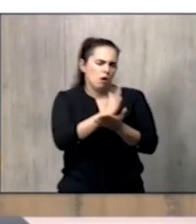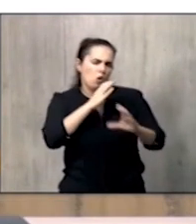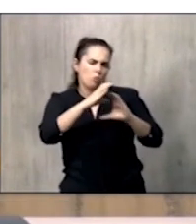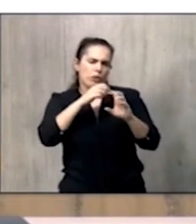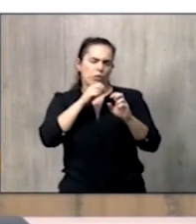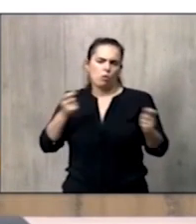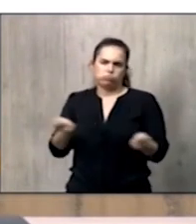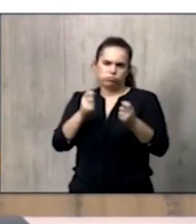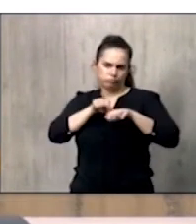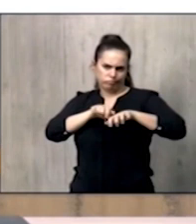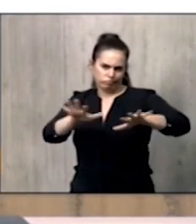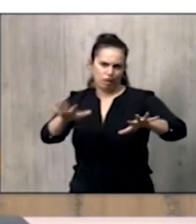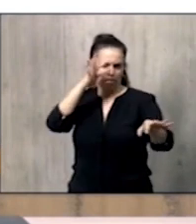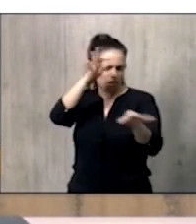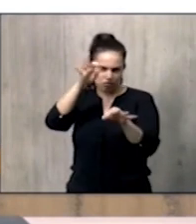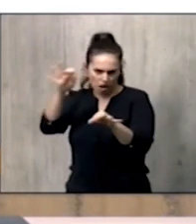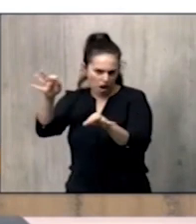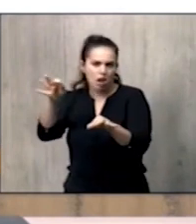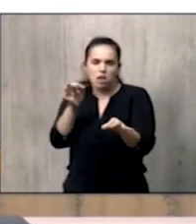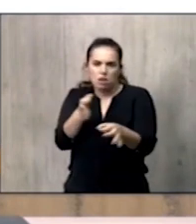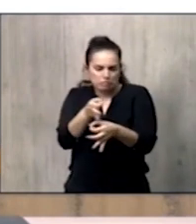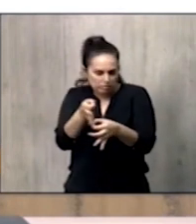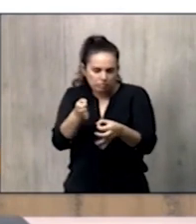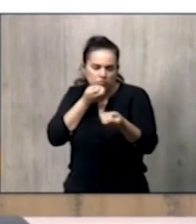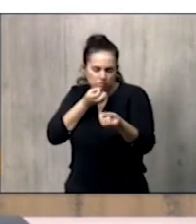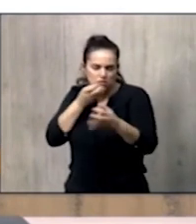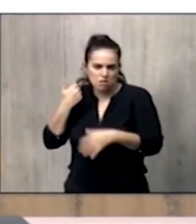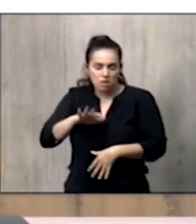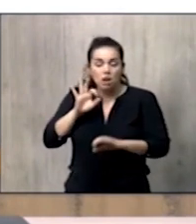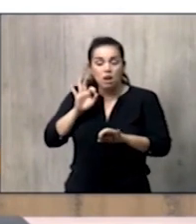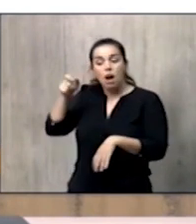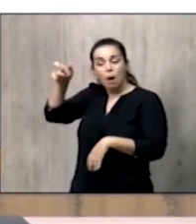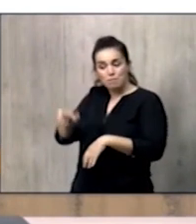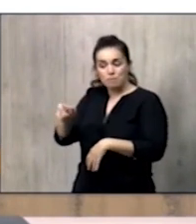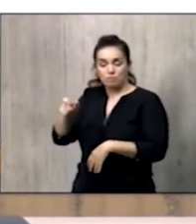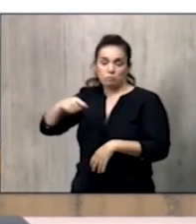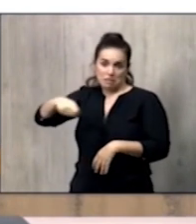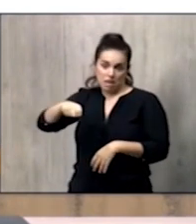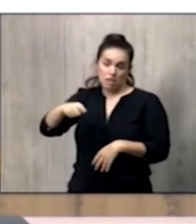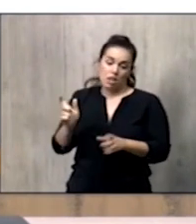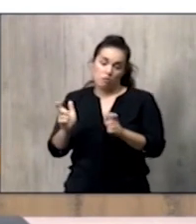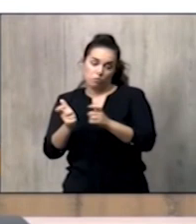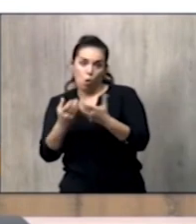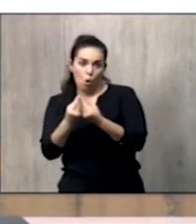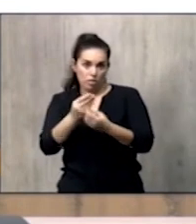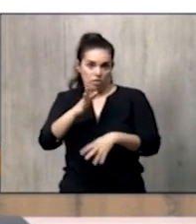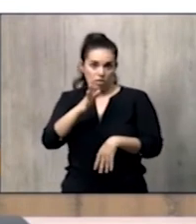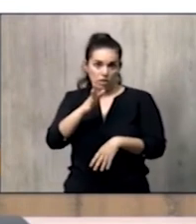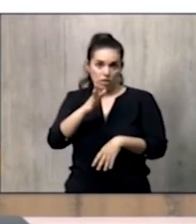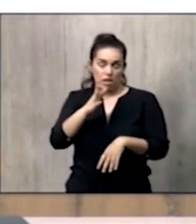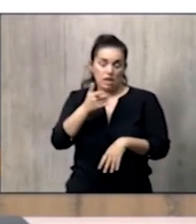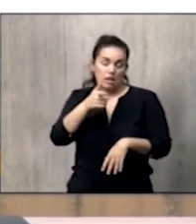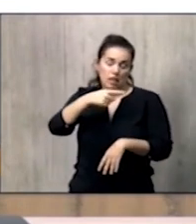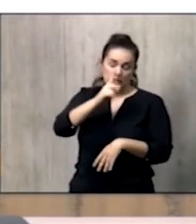detalle y con exactitud. El presidente se reunió con el director y tras